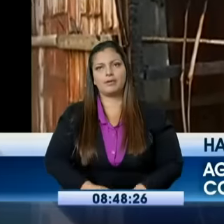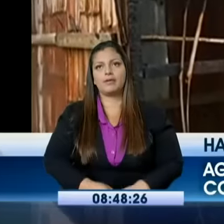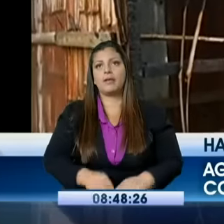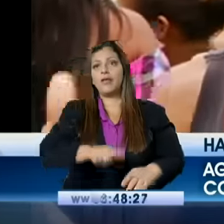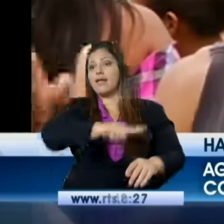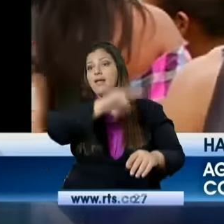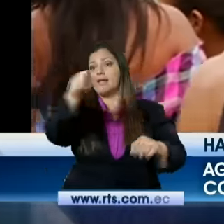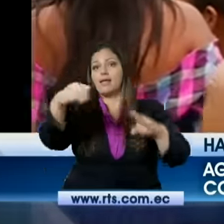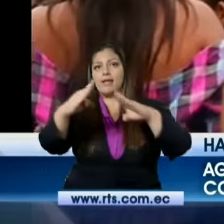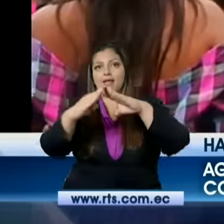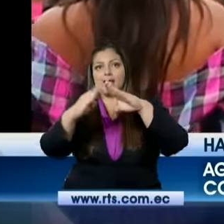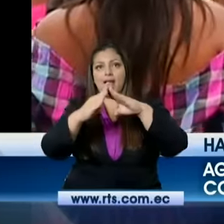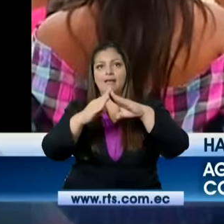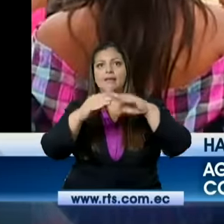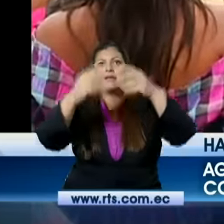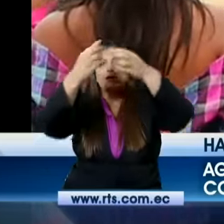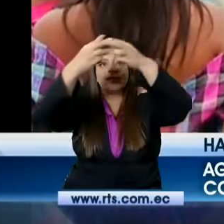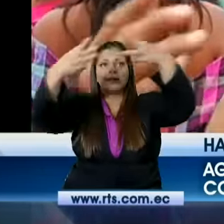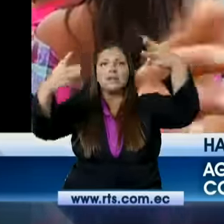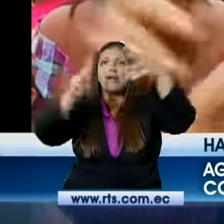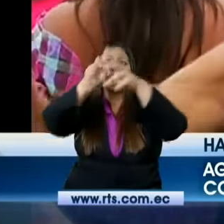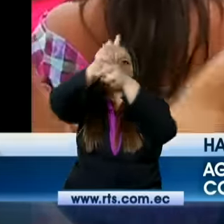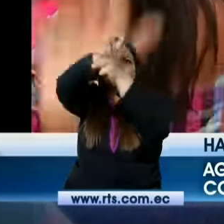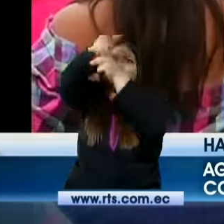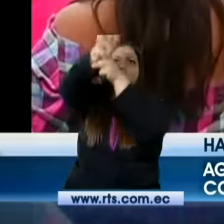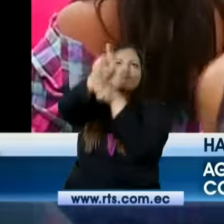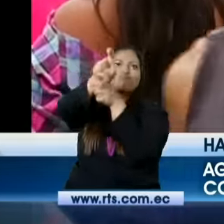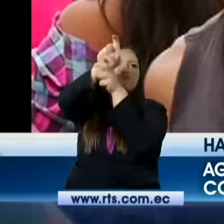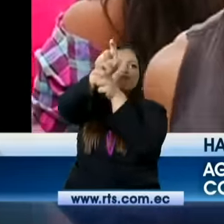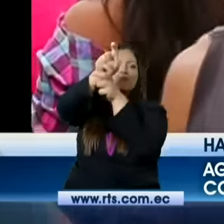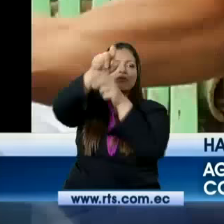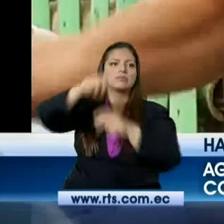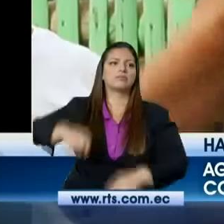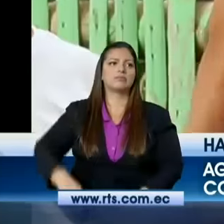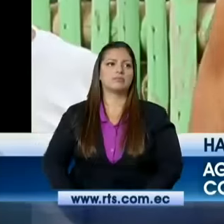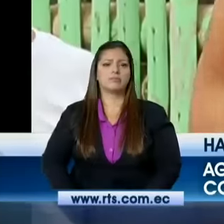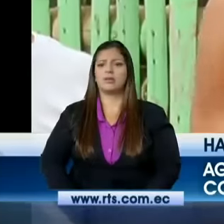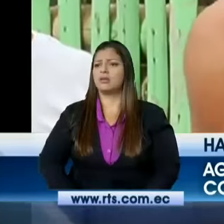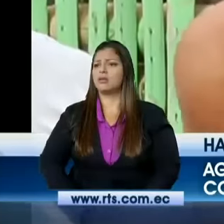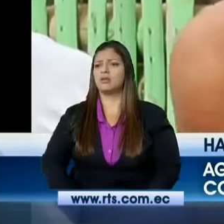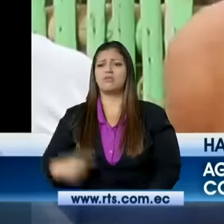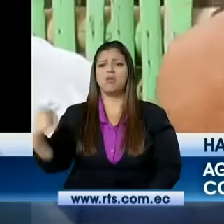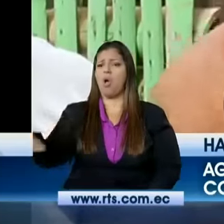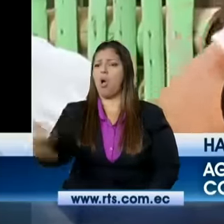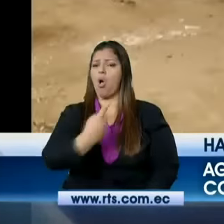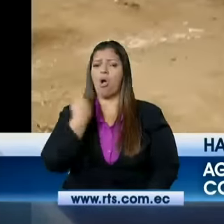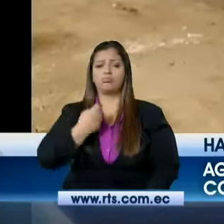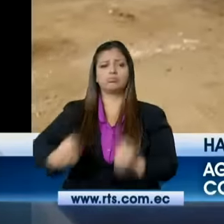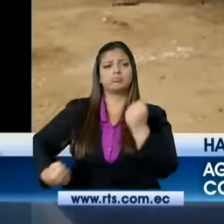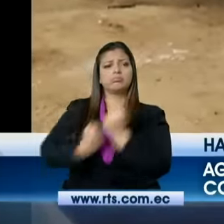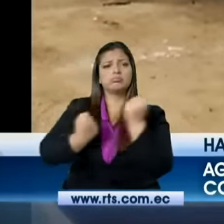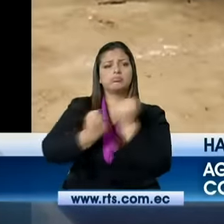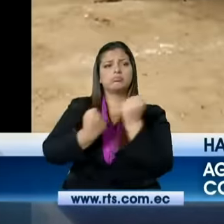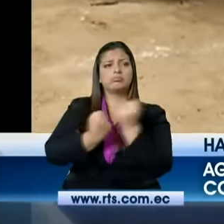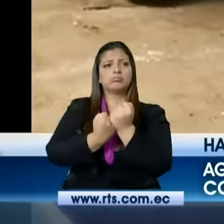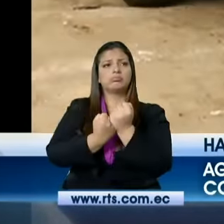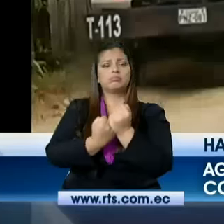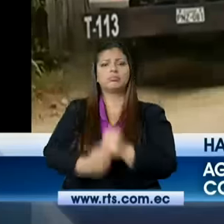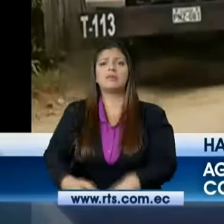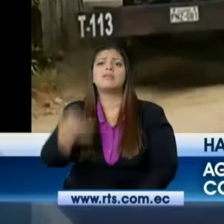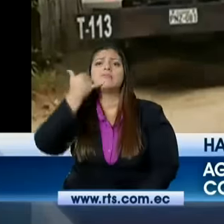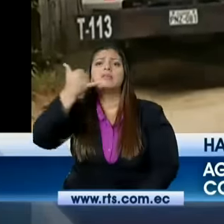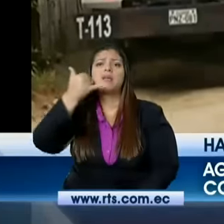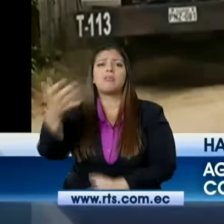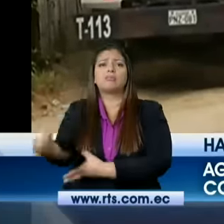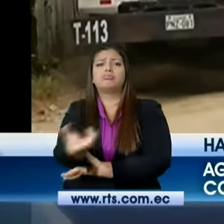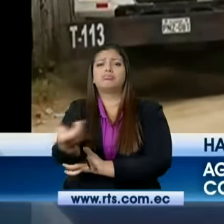lado comenzándose a prender y la gente colaboró, todo el pueblo aquí. Llamando a los bomberos, nunca vienen los bomberos porque esta calle no vale, esta calle, amigo.